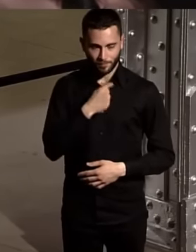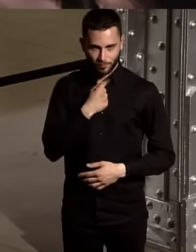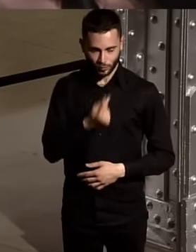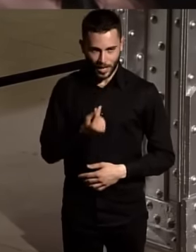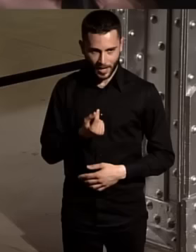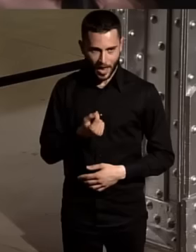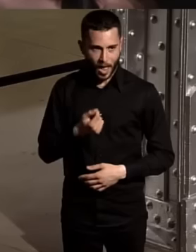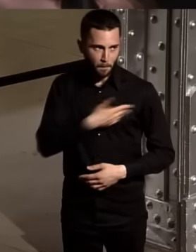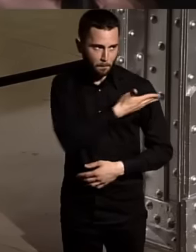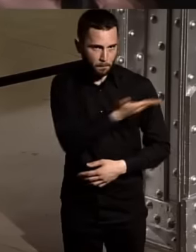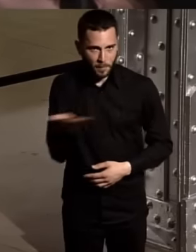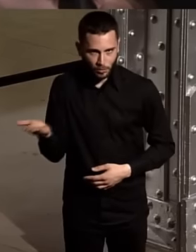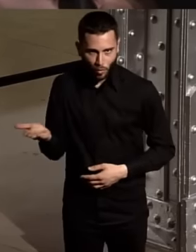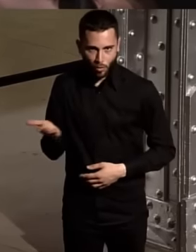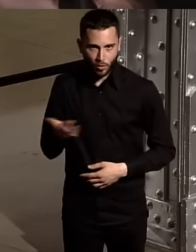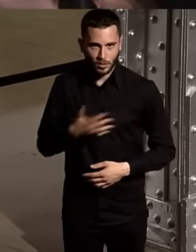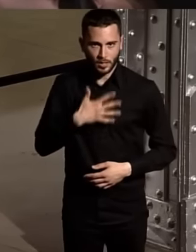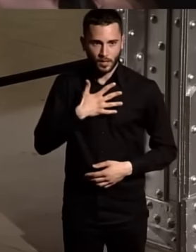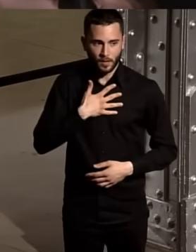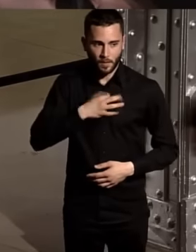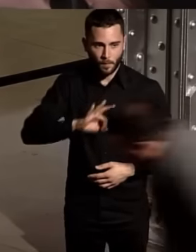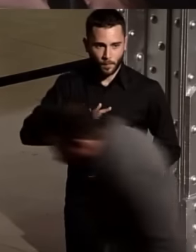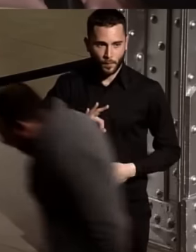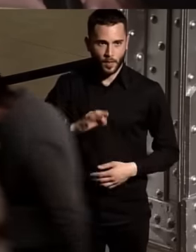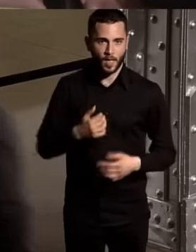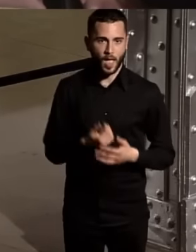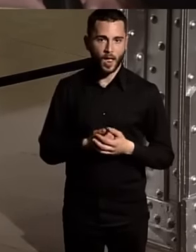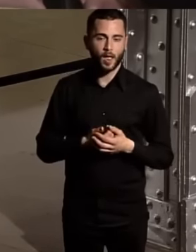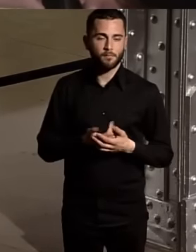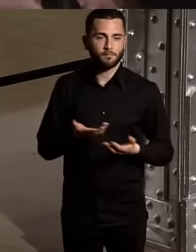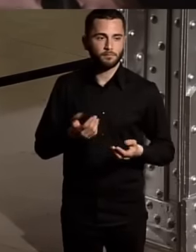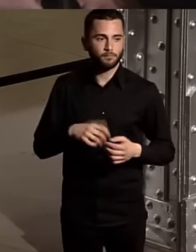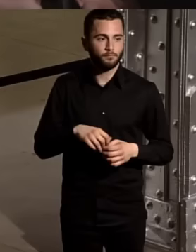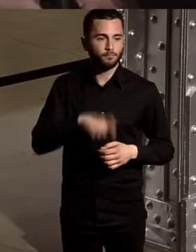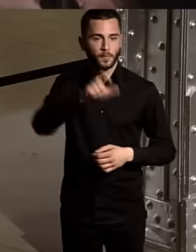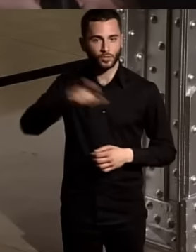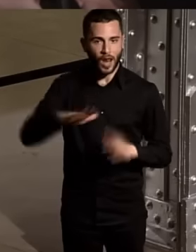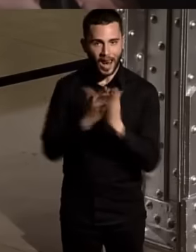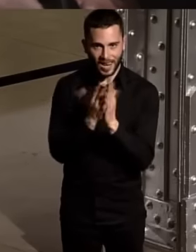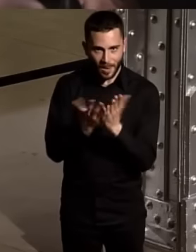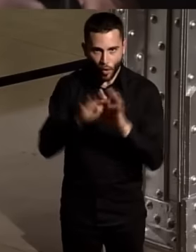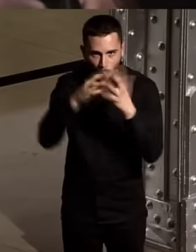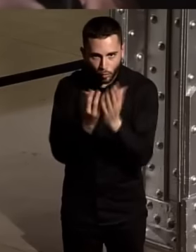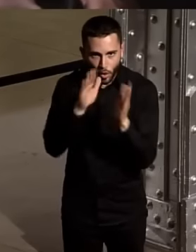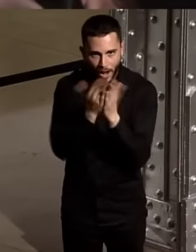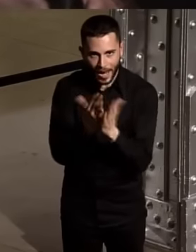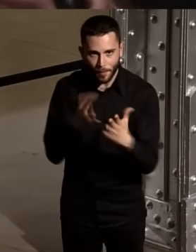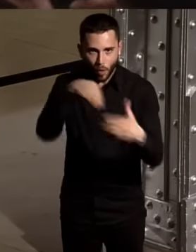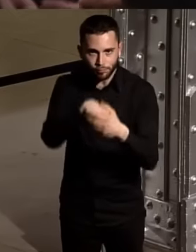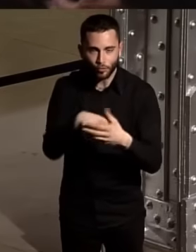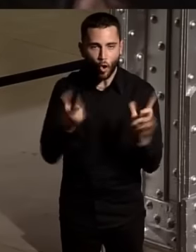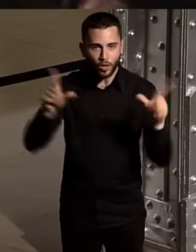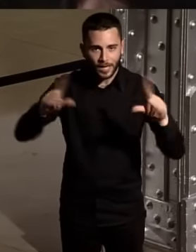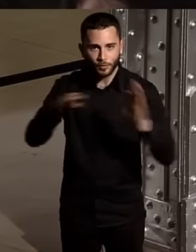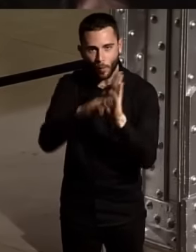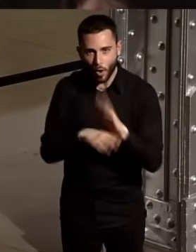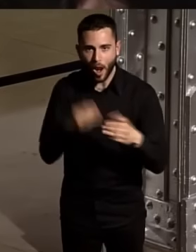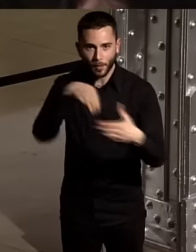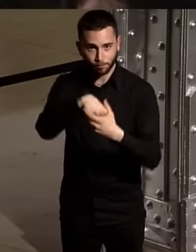todos y a lo mejor también para ver que está más metido en el mundo de los libros o de los programas de televisión y tal